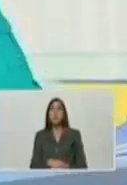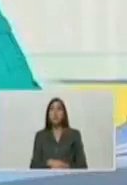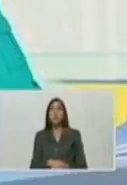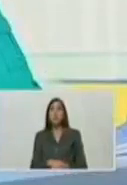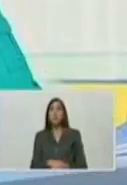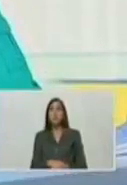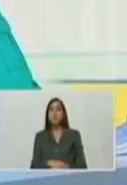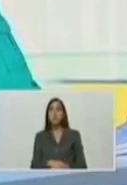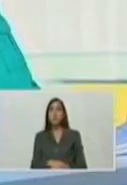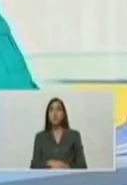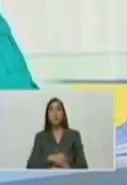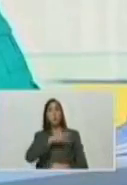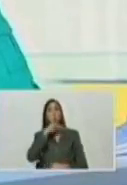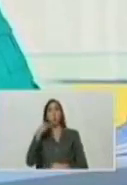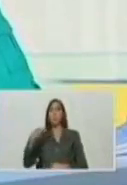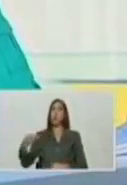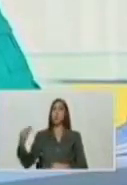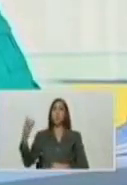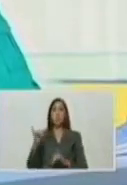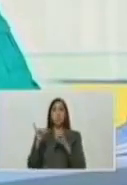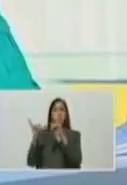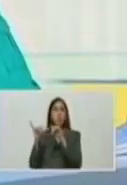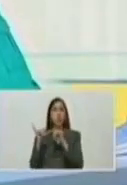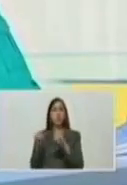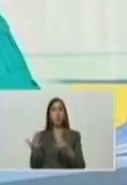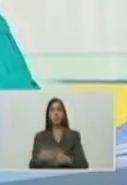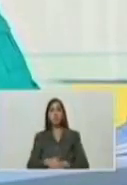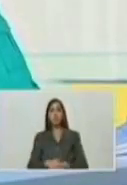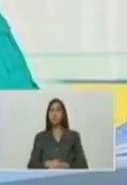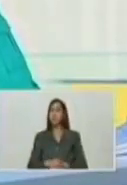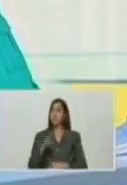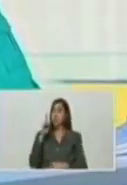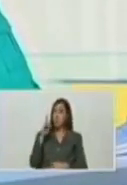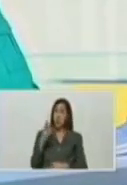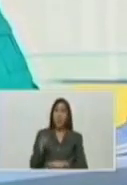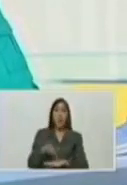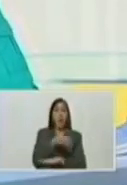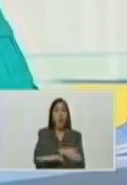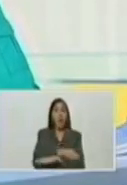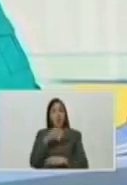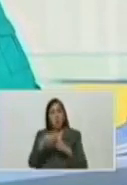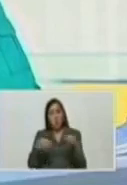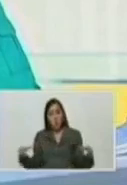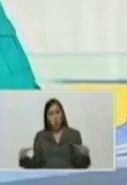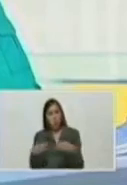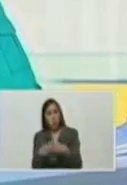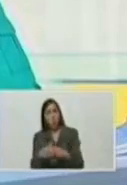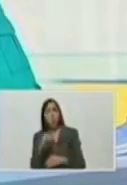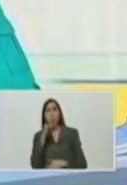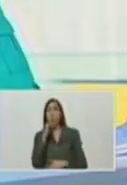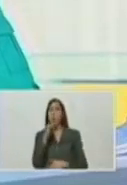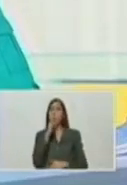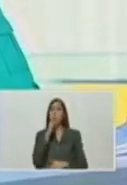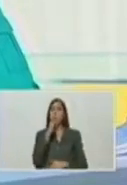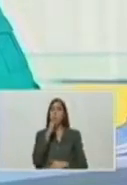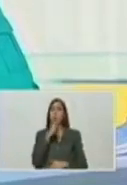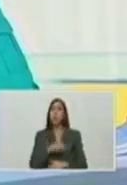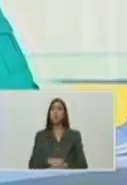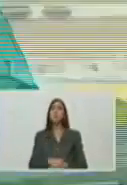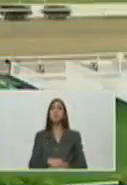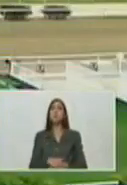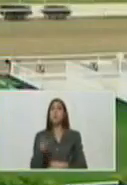Mimado de la juventud venezolana. Ahí lo vi en estos días en un acto público cuando anunciaron y con ustedes el Potro